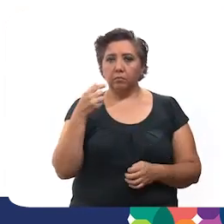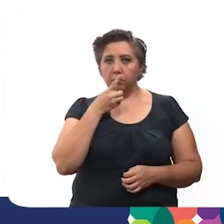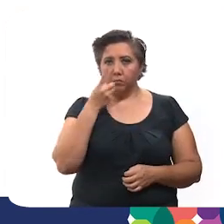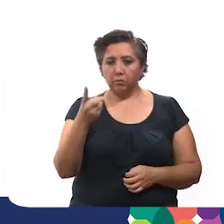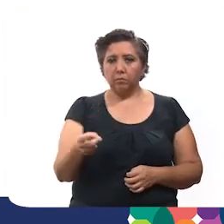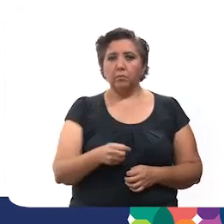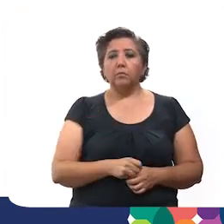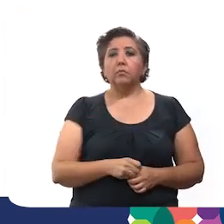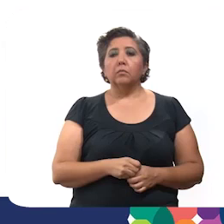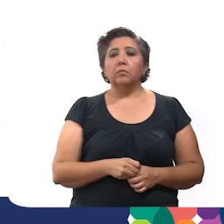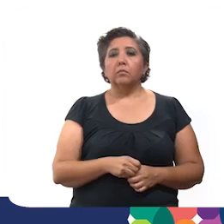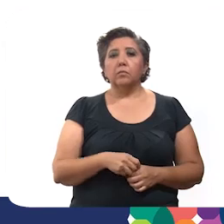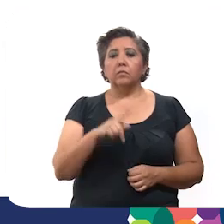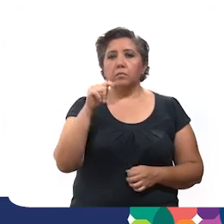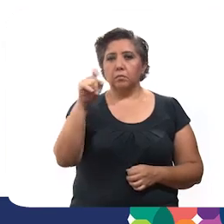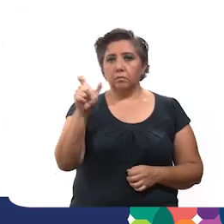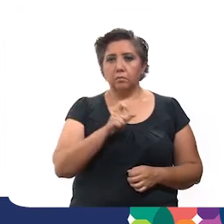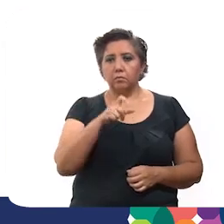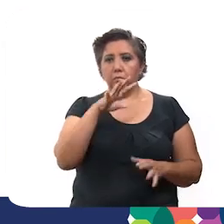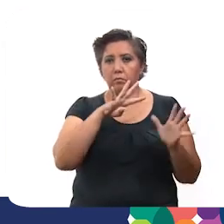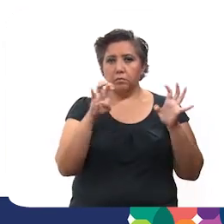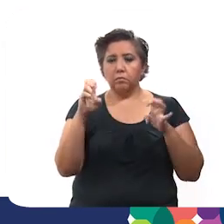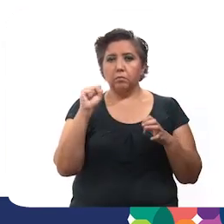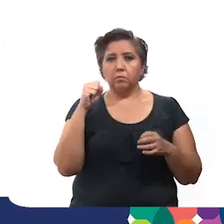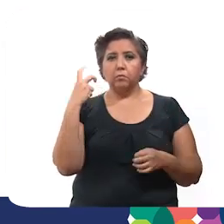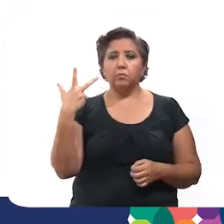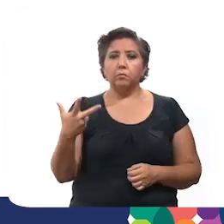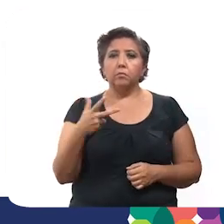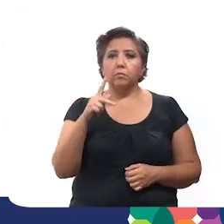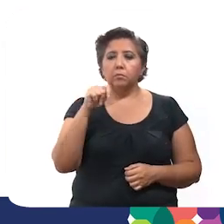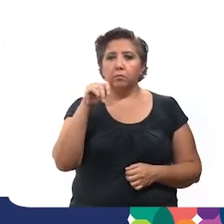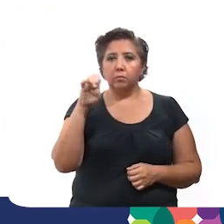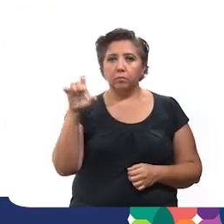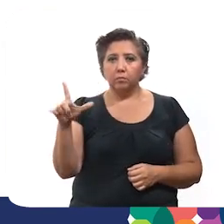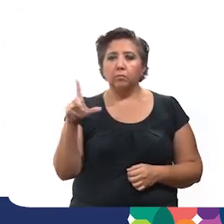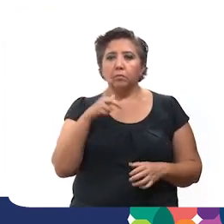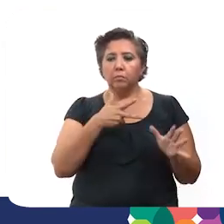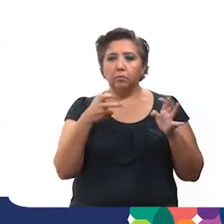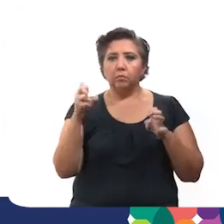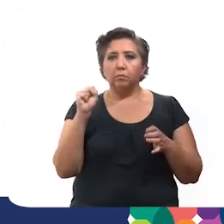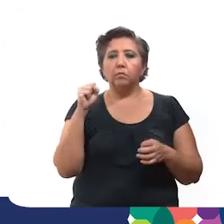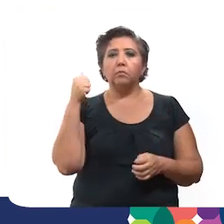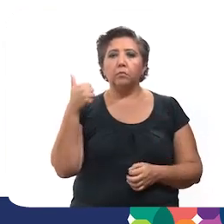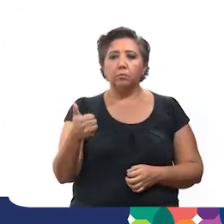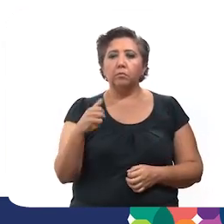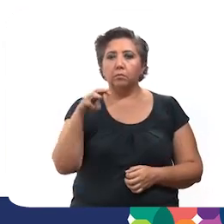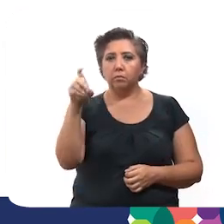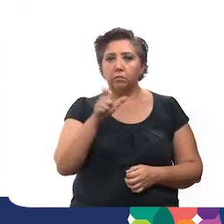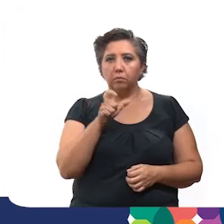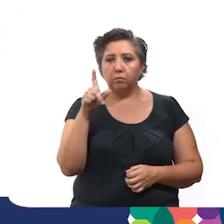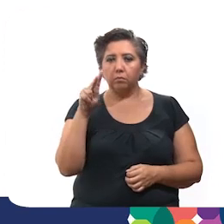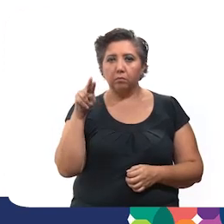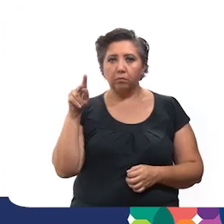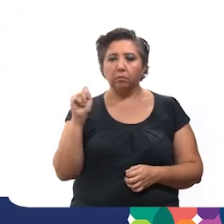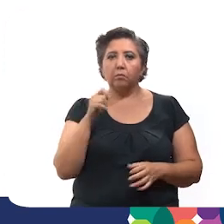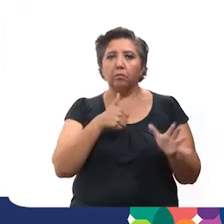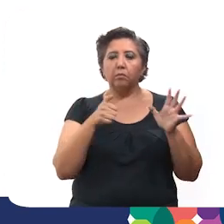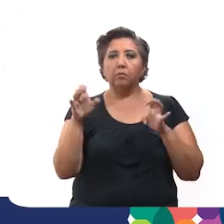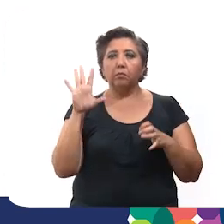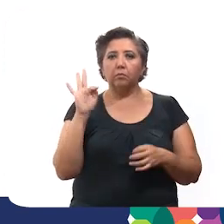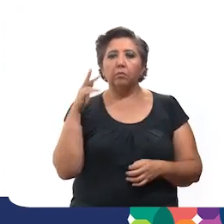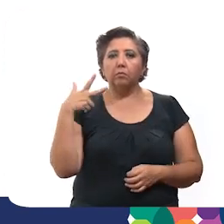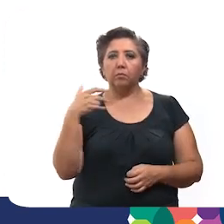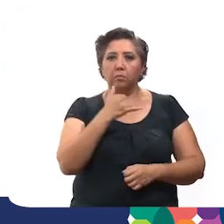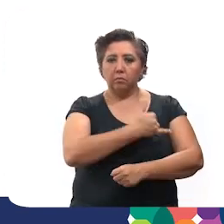Junucmá 989, Tecash 968, Motul 866, Maxcanú